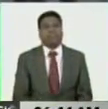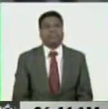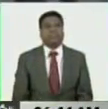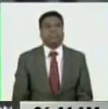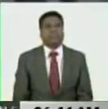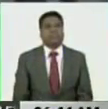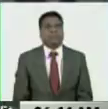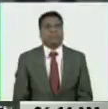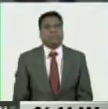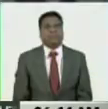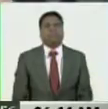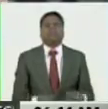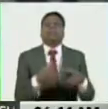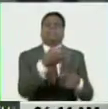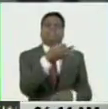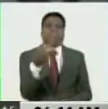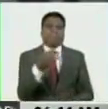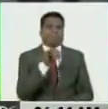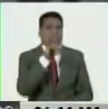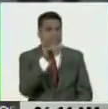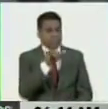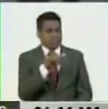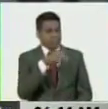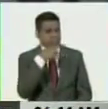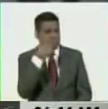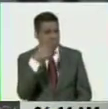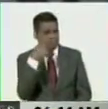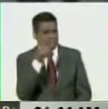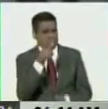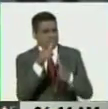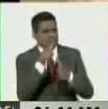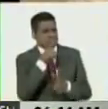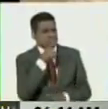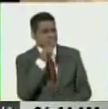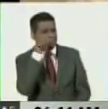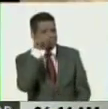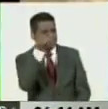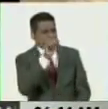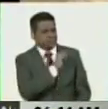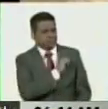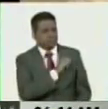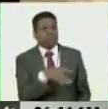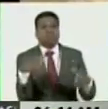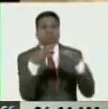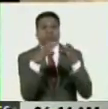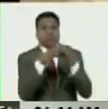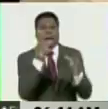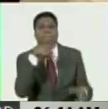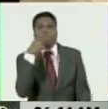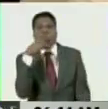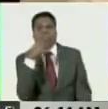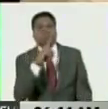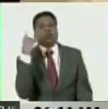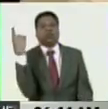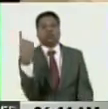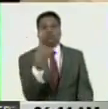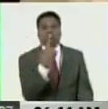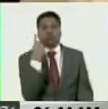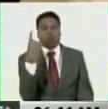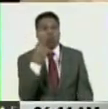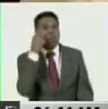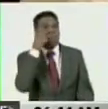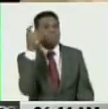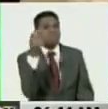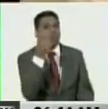Tomando esa misma pregunta, yo quiero decir lo siguiente. Fíjate, los partidos solamente deben buscar